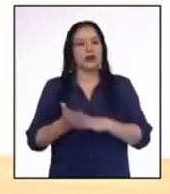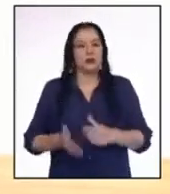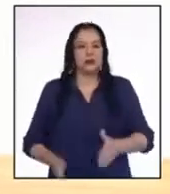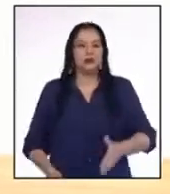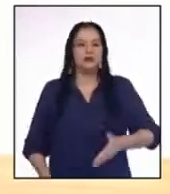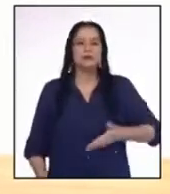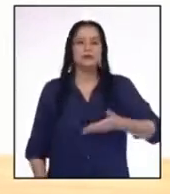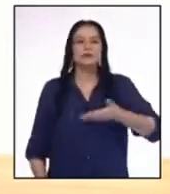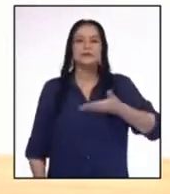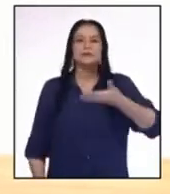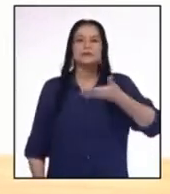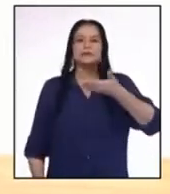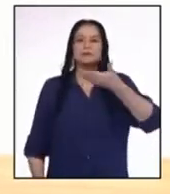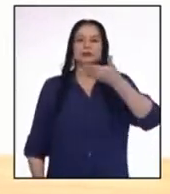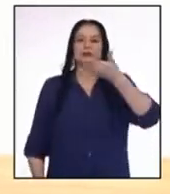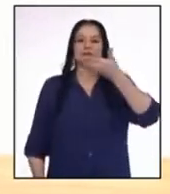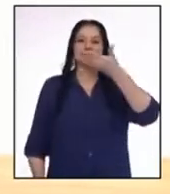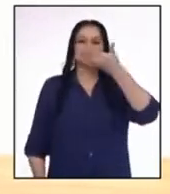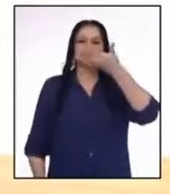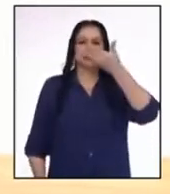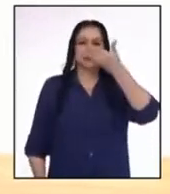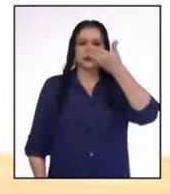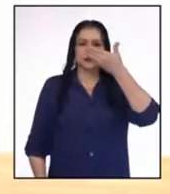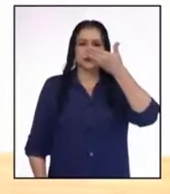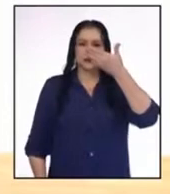Inhalamos.